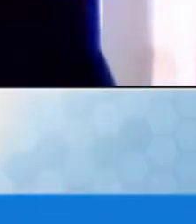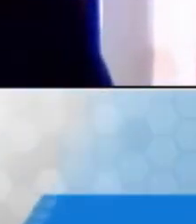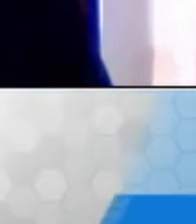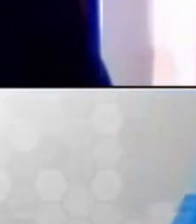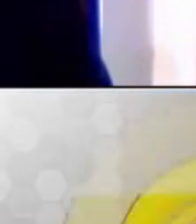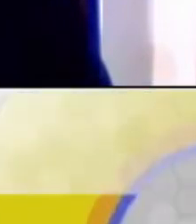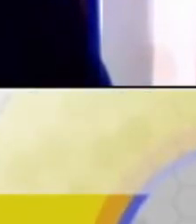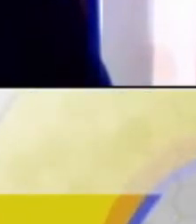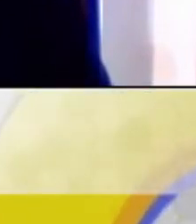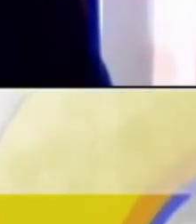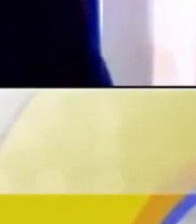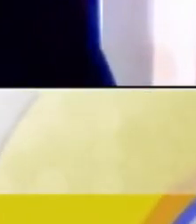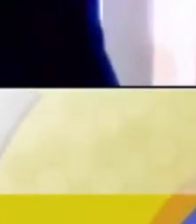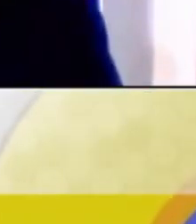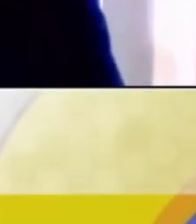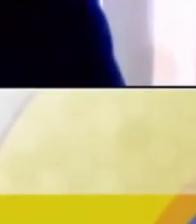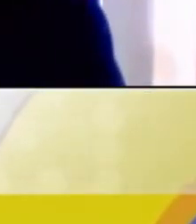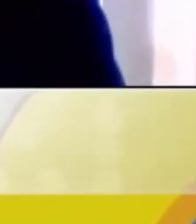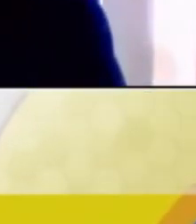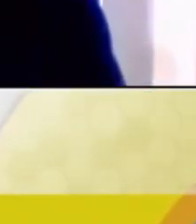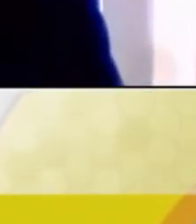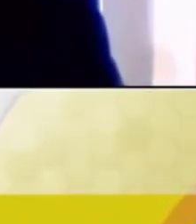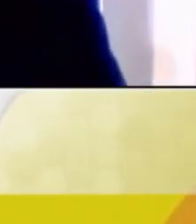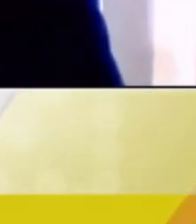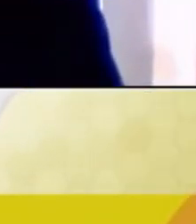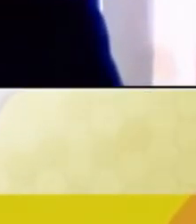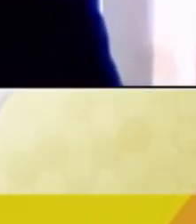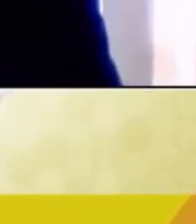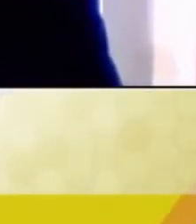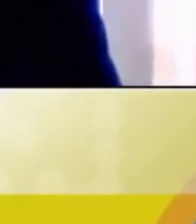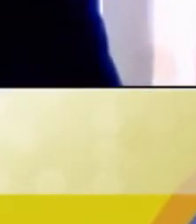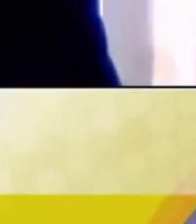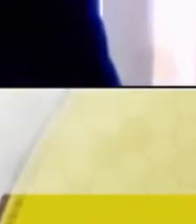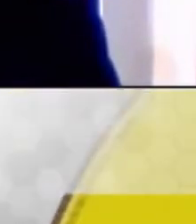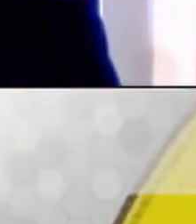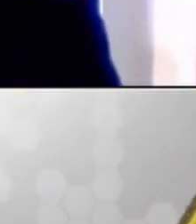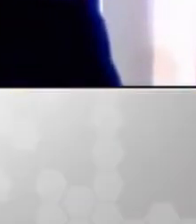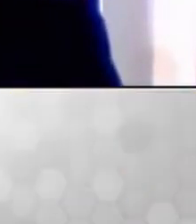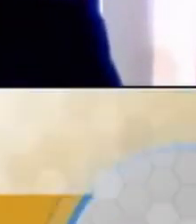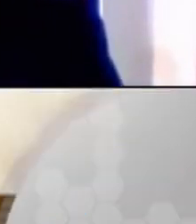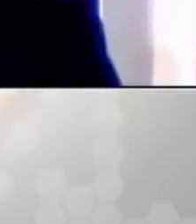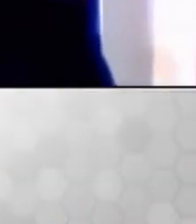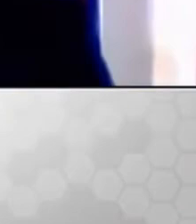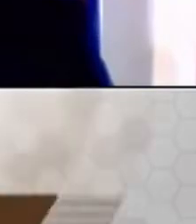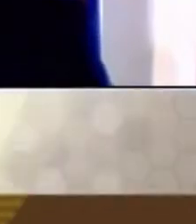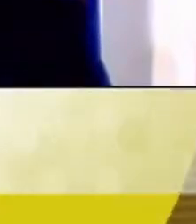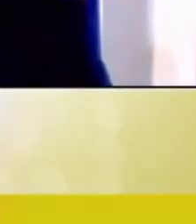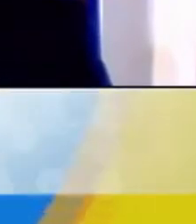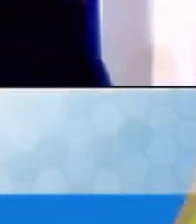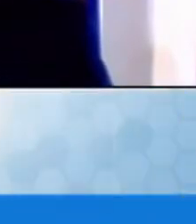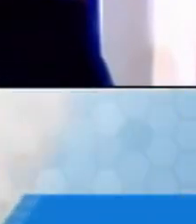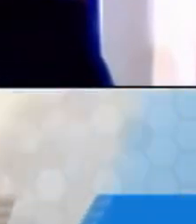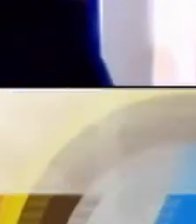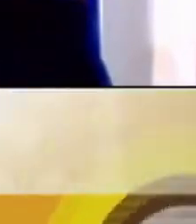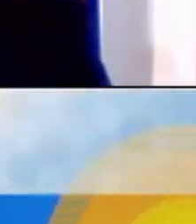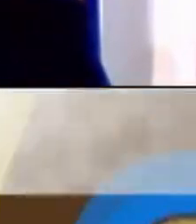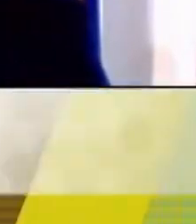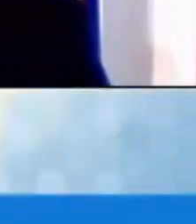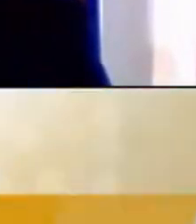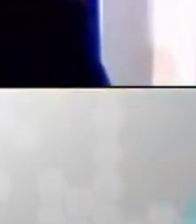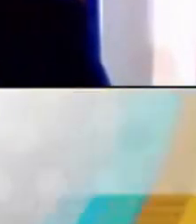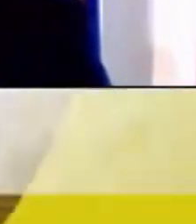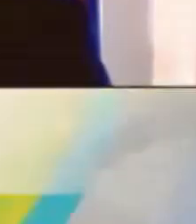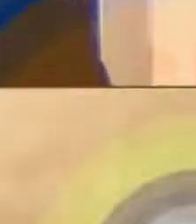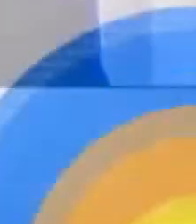Bien, estados de ánimo, bipolaridad. Vamos a estar conversando de ese tema aquí en Café Nacional. Los esperamos a las 8 en punto de la